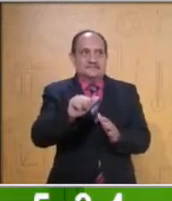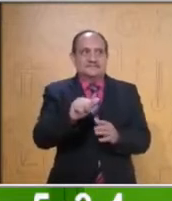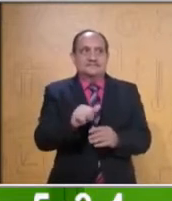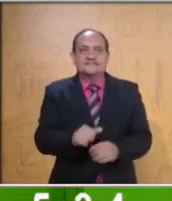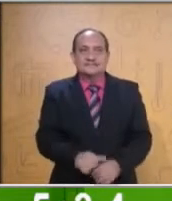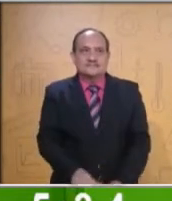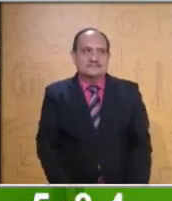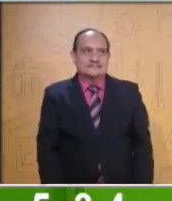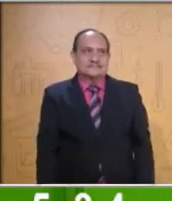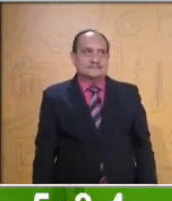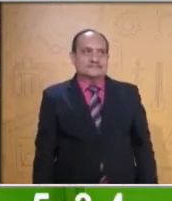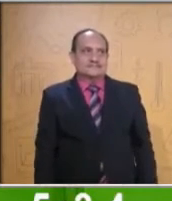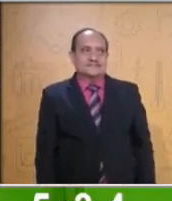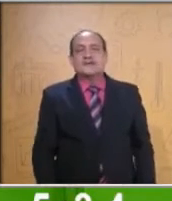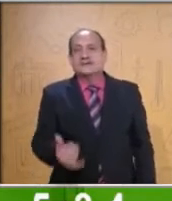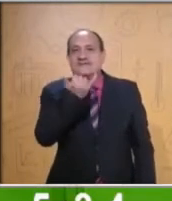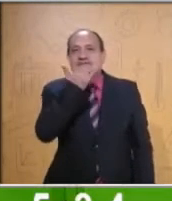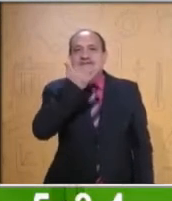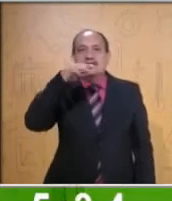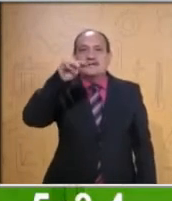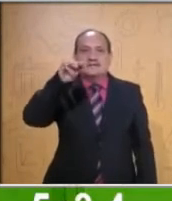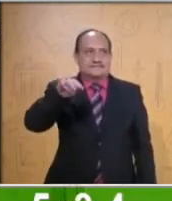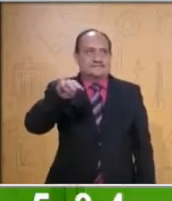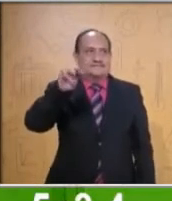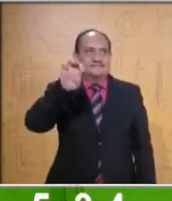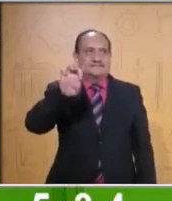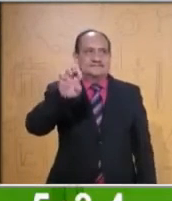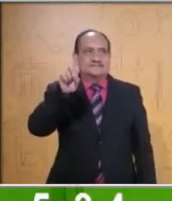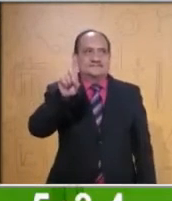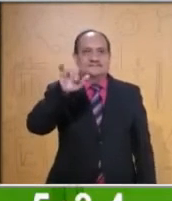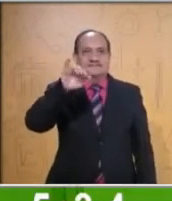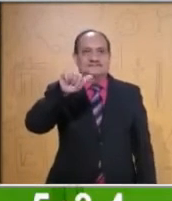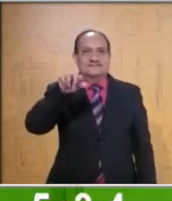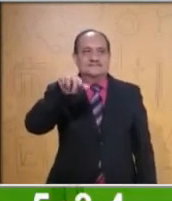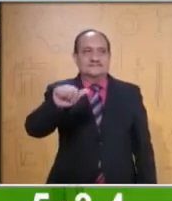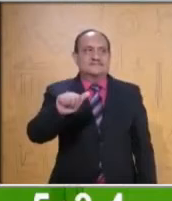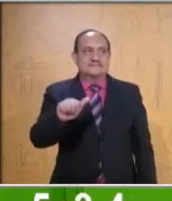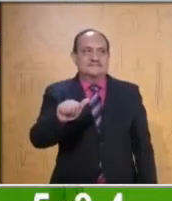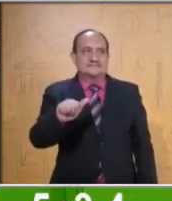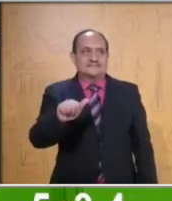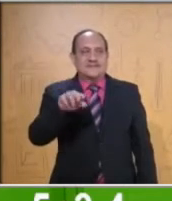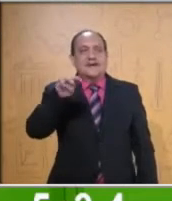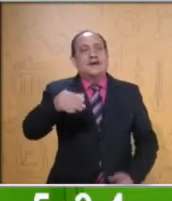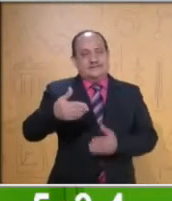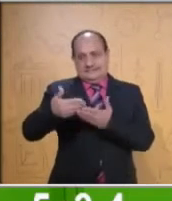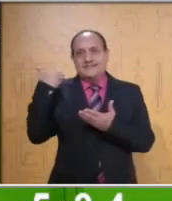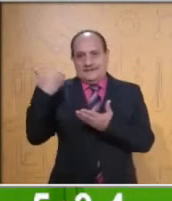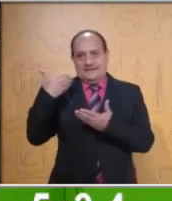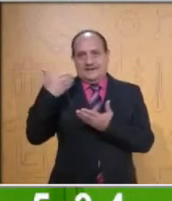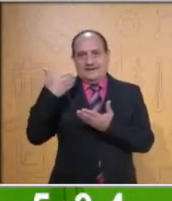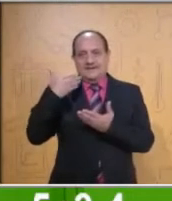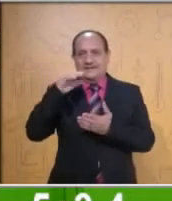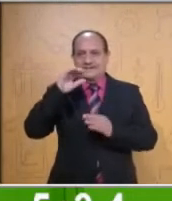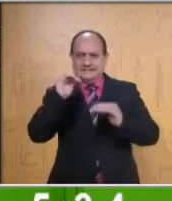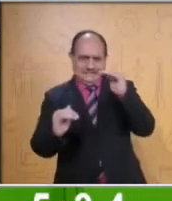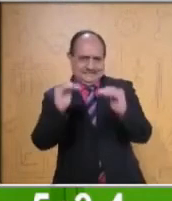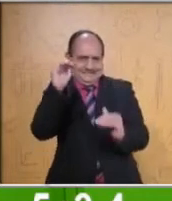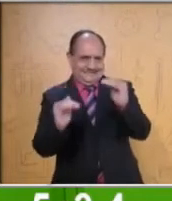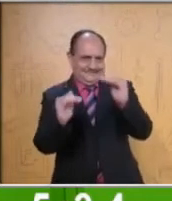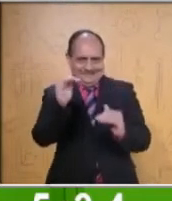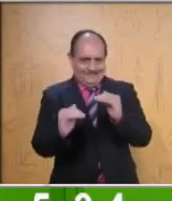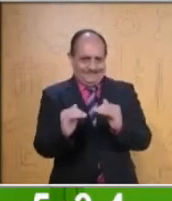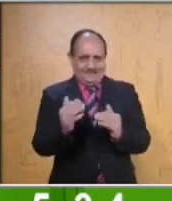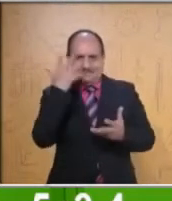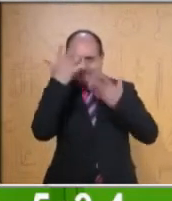aritmética, la media aritmética fue la que obtuvimos ahorita, les digo, hay una confusión ahí de mi